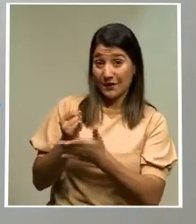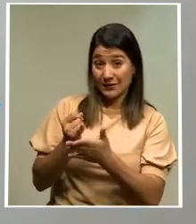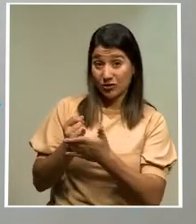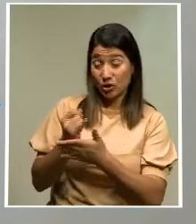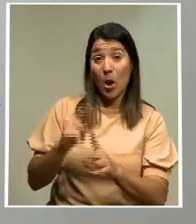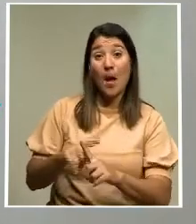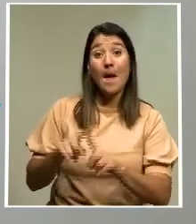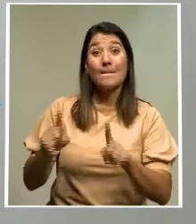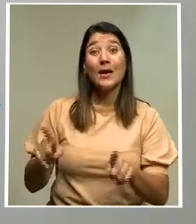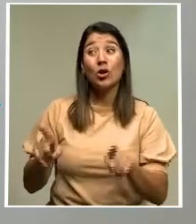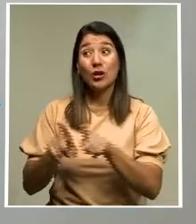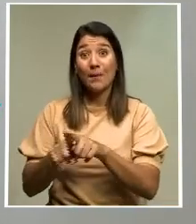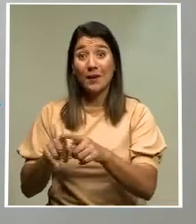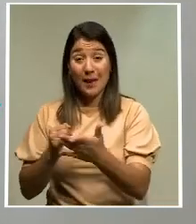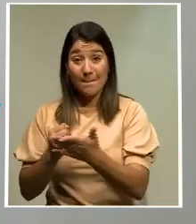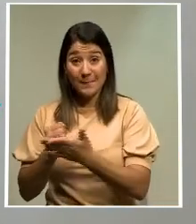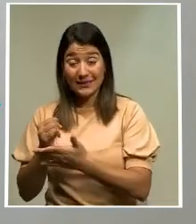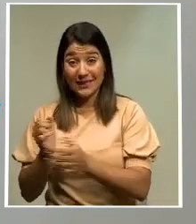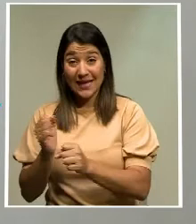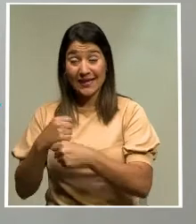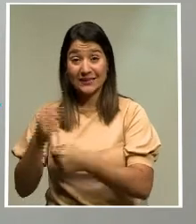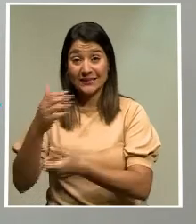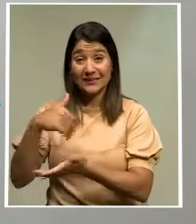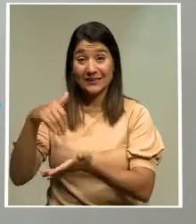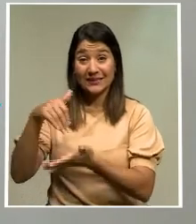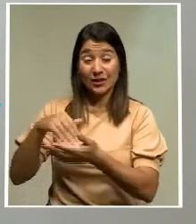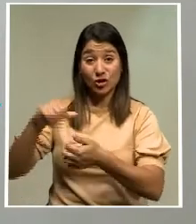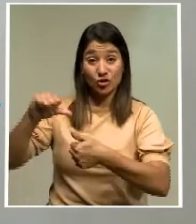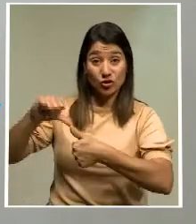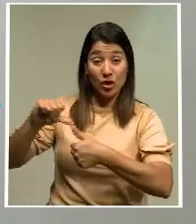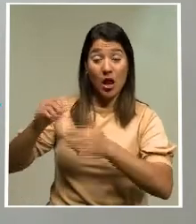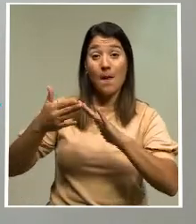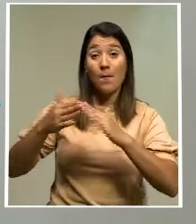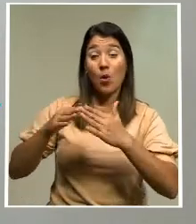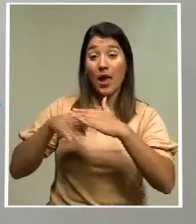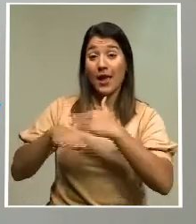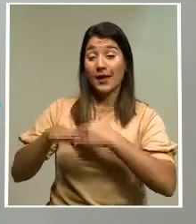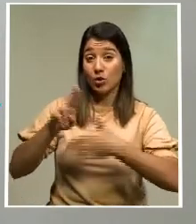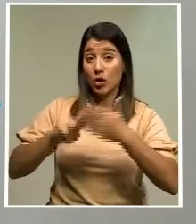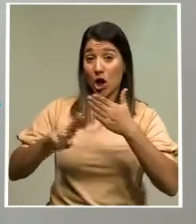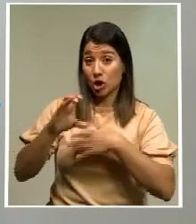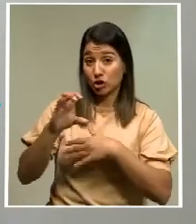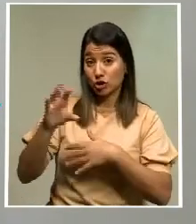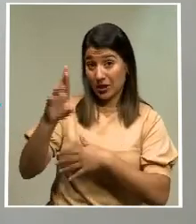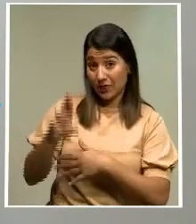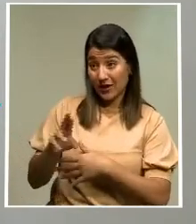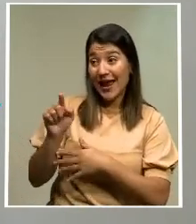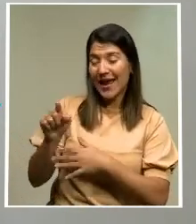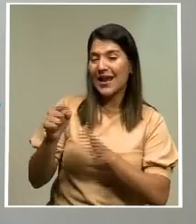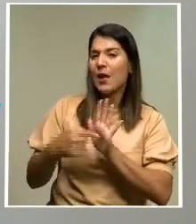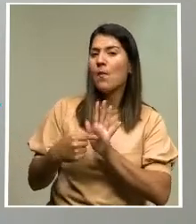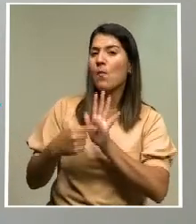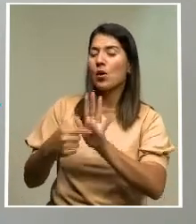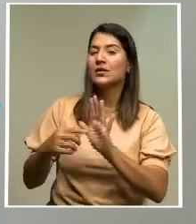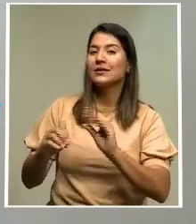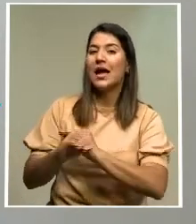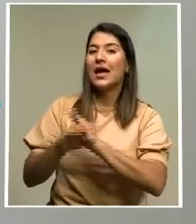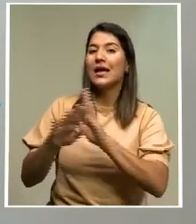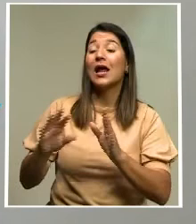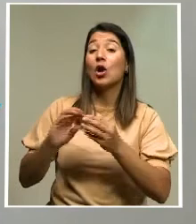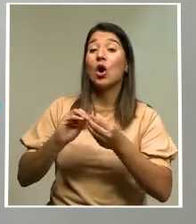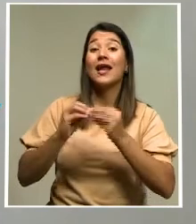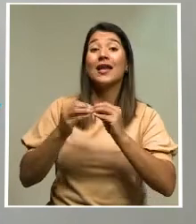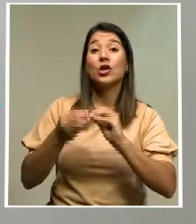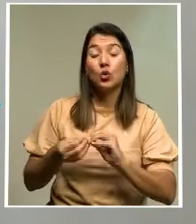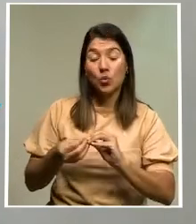estudio que le mencionaba por parte del Centro Centroamericano de Población de la UCR finalmente evidencia claramente el número